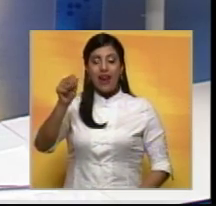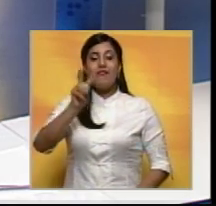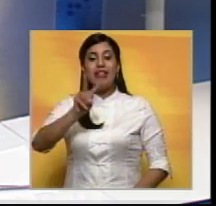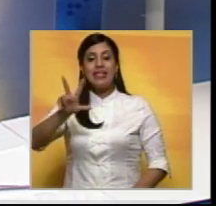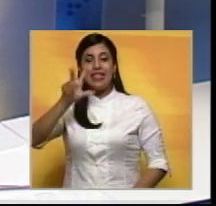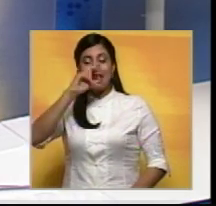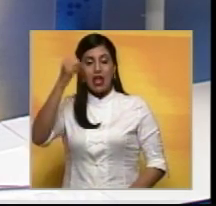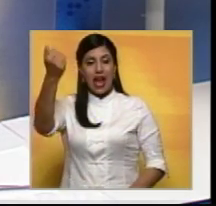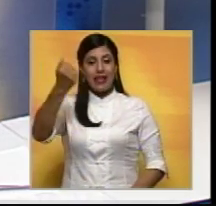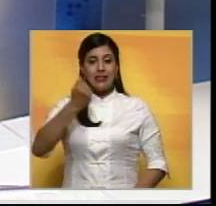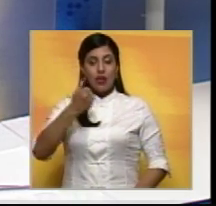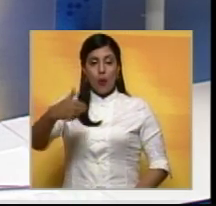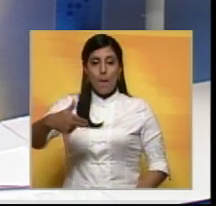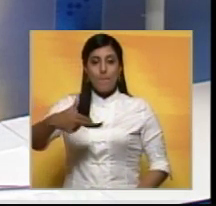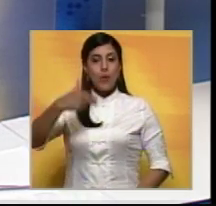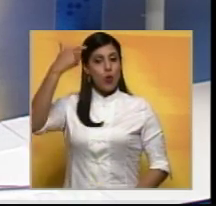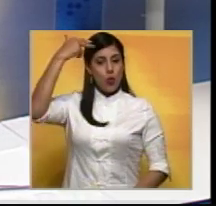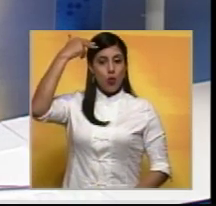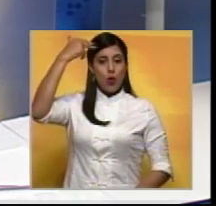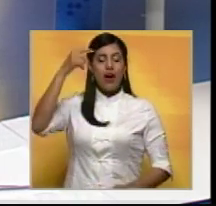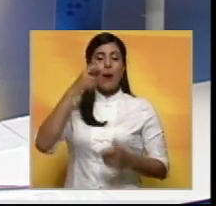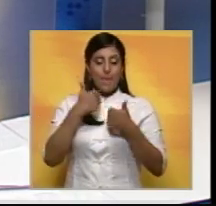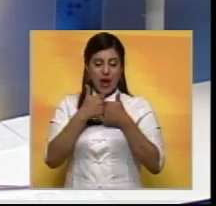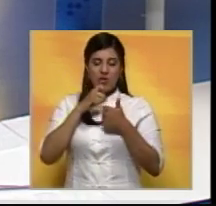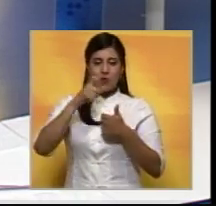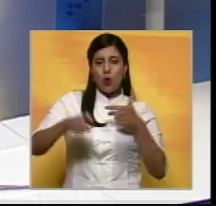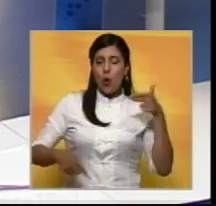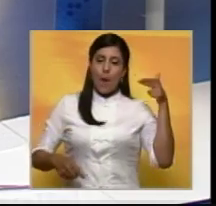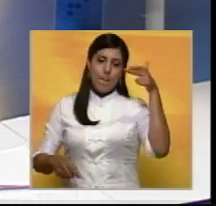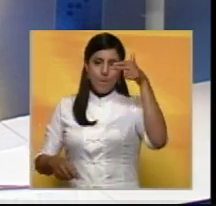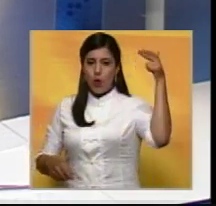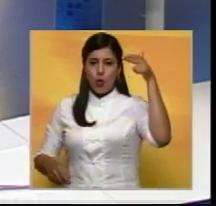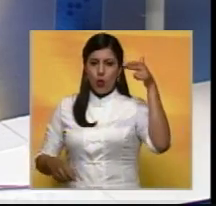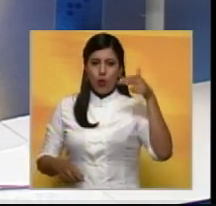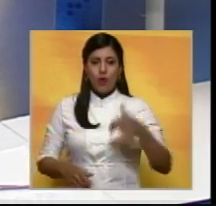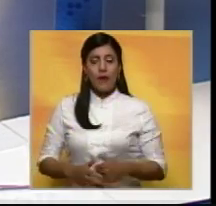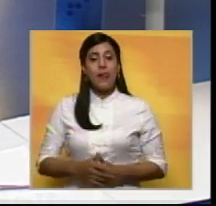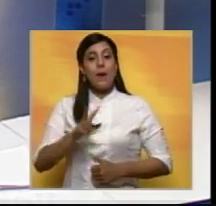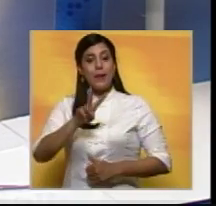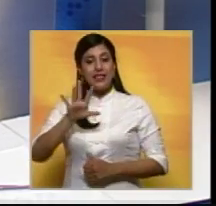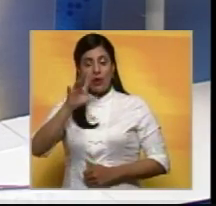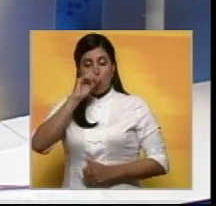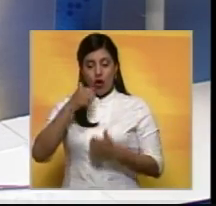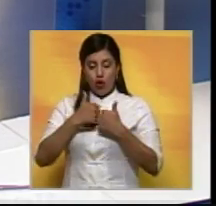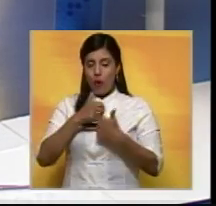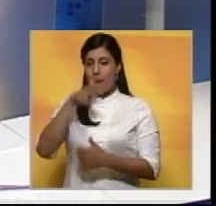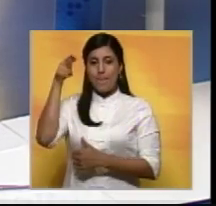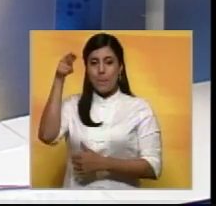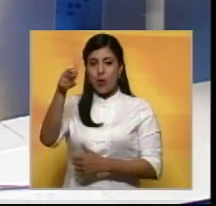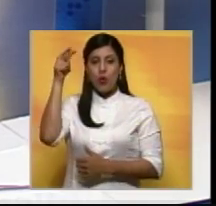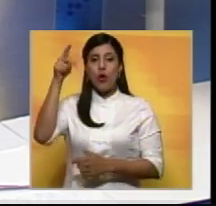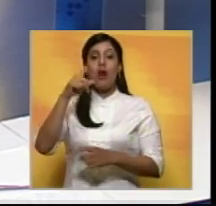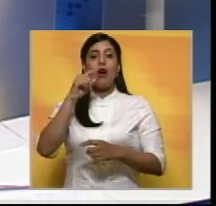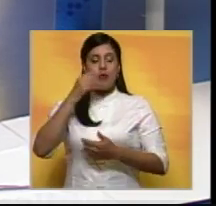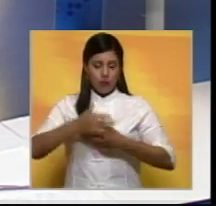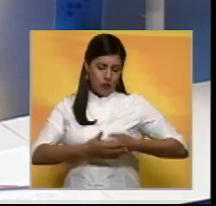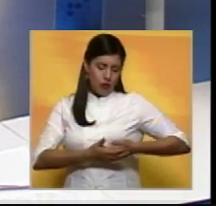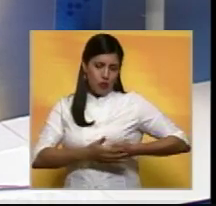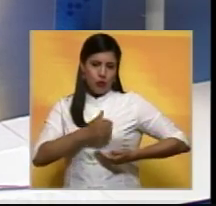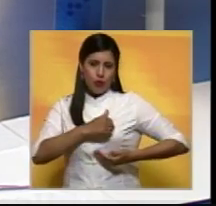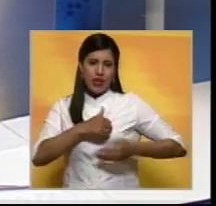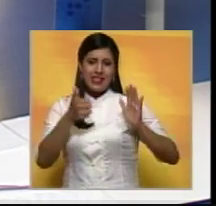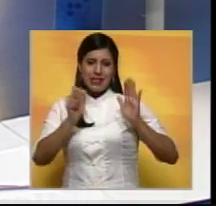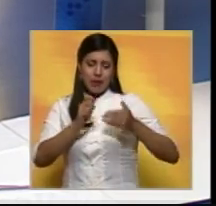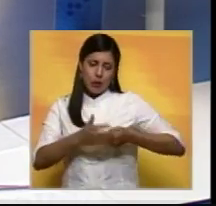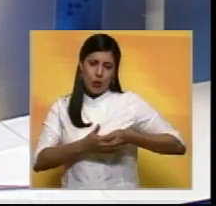edad, fue asesinada de un disparo en la cabeza por su pareja Wilmar Levis Sanz Ponce, de 25 años, mientras amamantaba a su hija